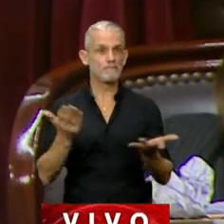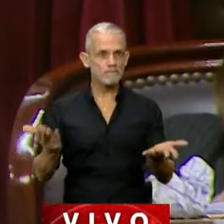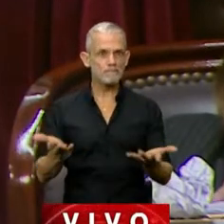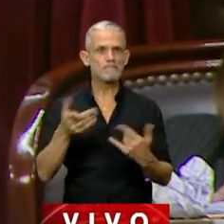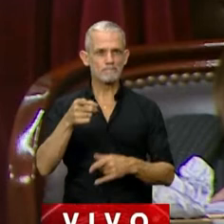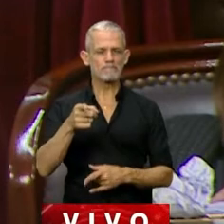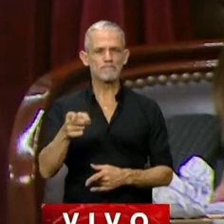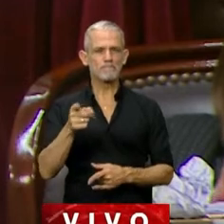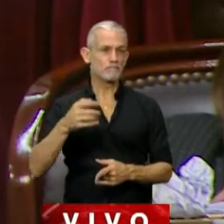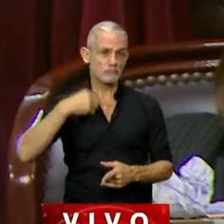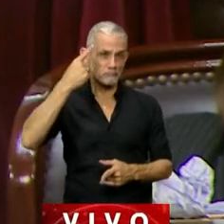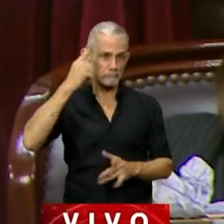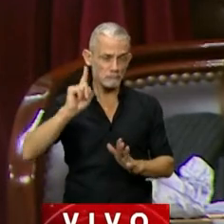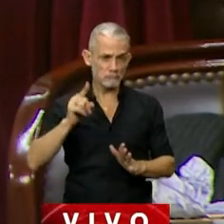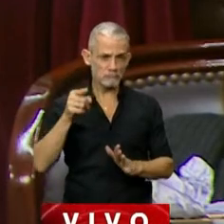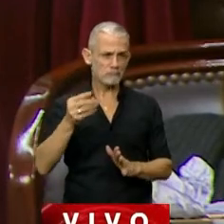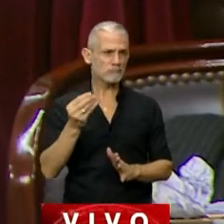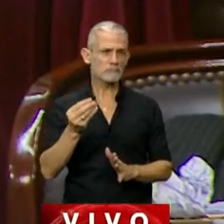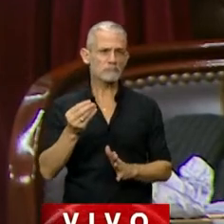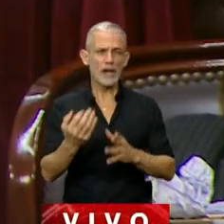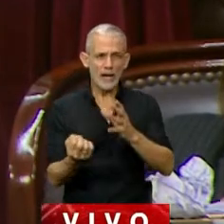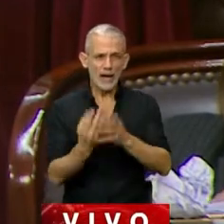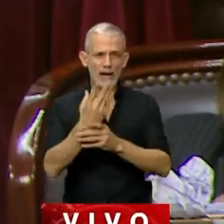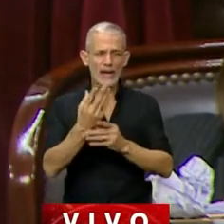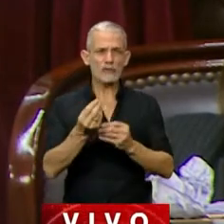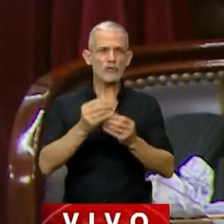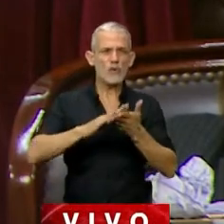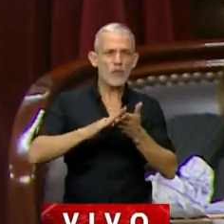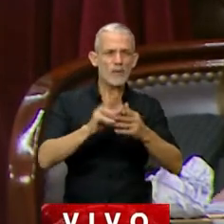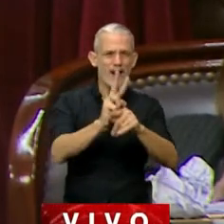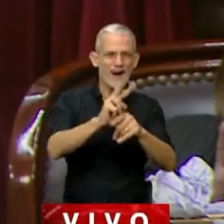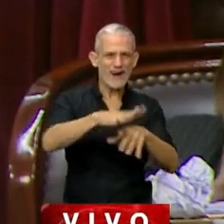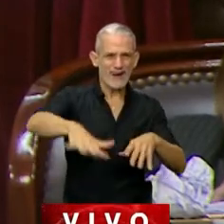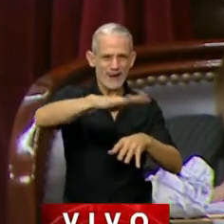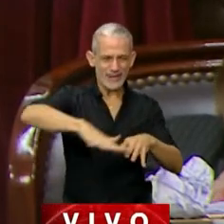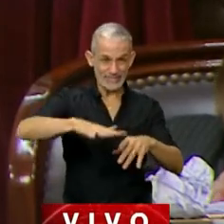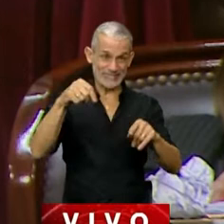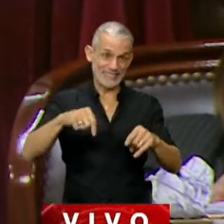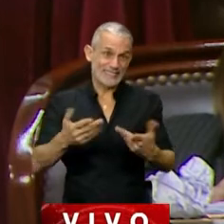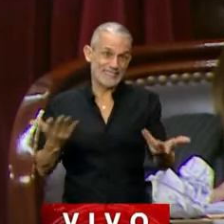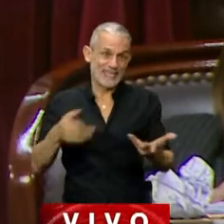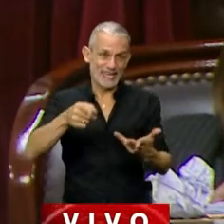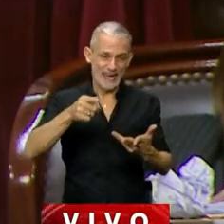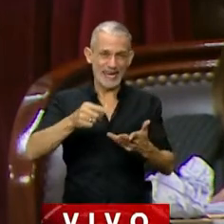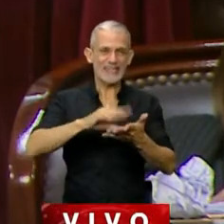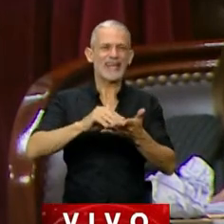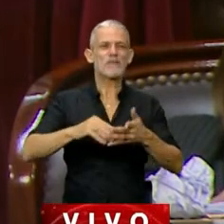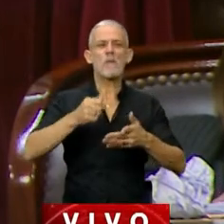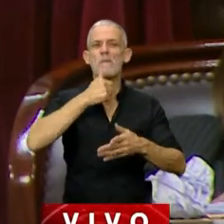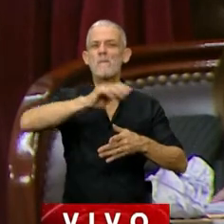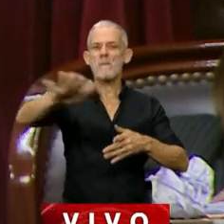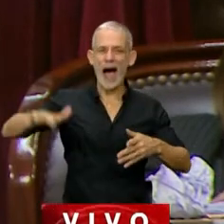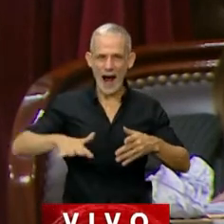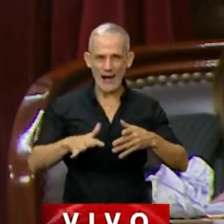Por eso creo que la creación de cada nueva reserva natural, y en este caso particular una reserva